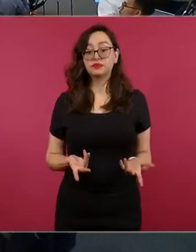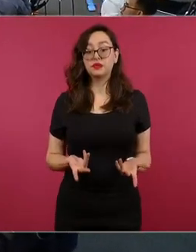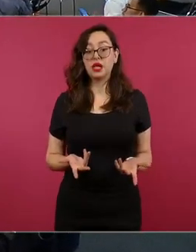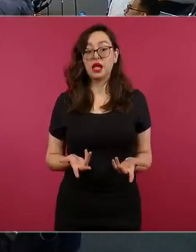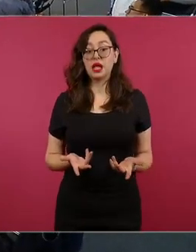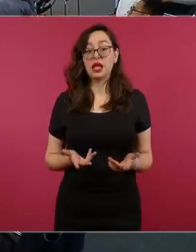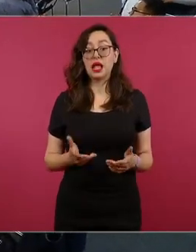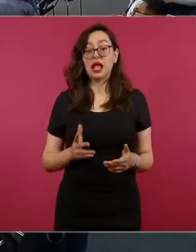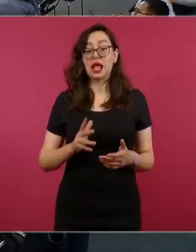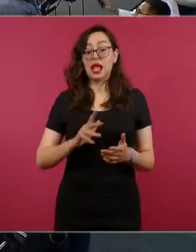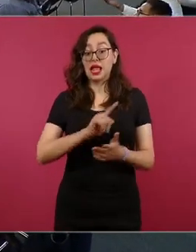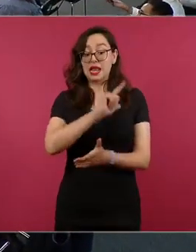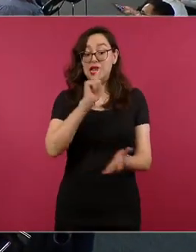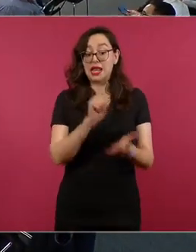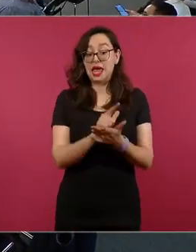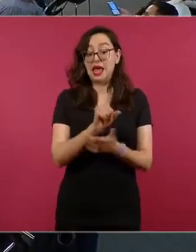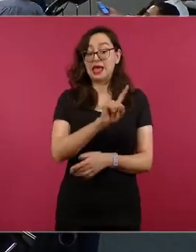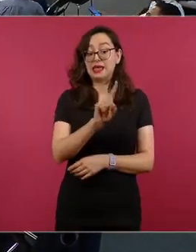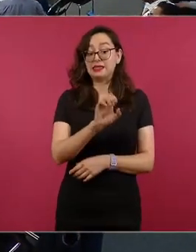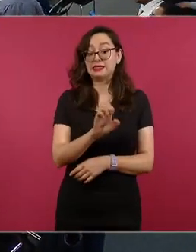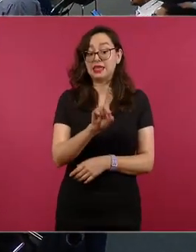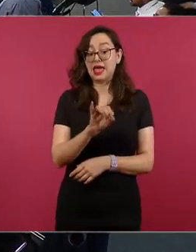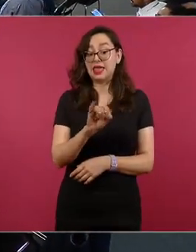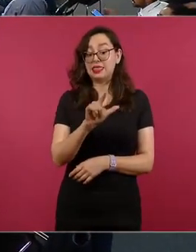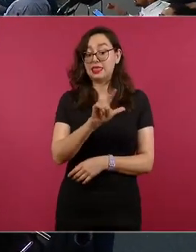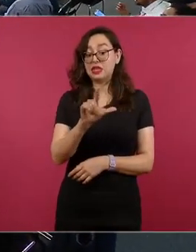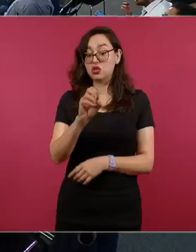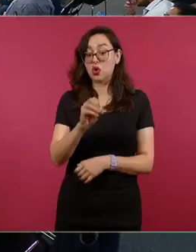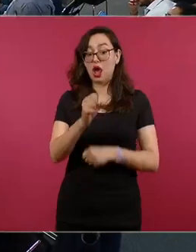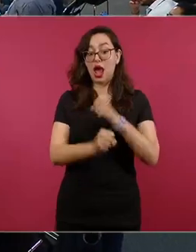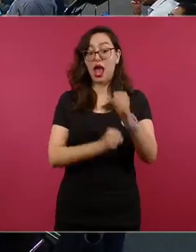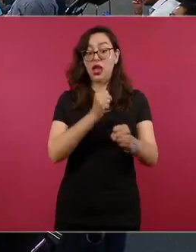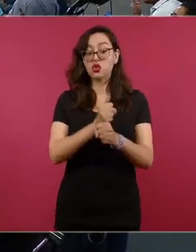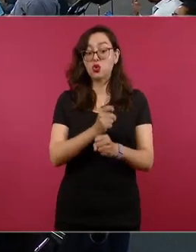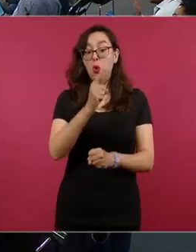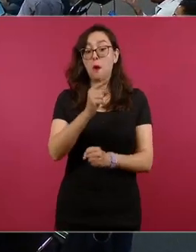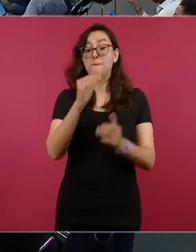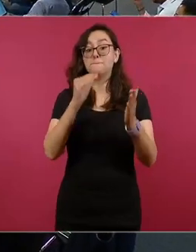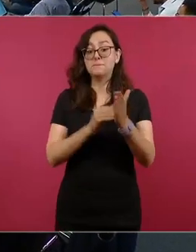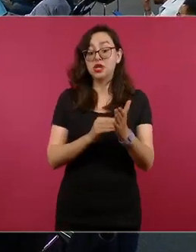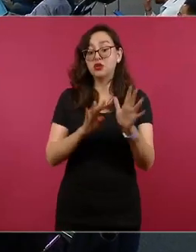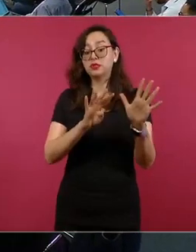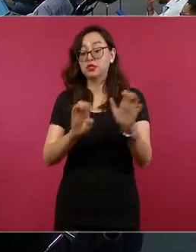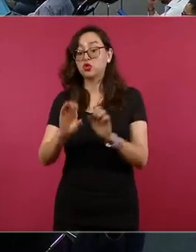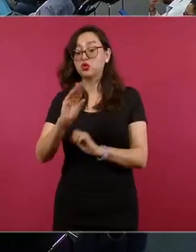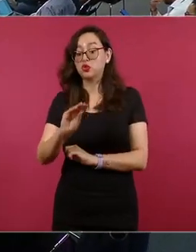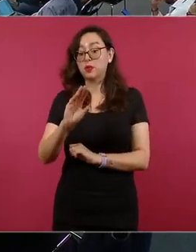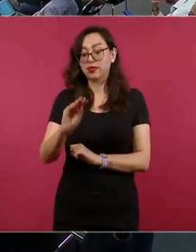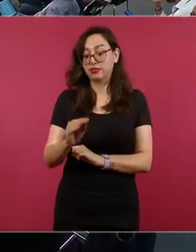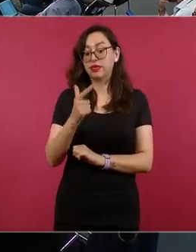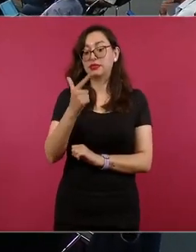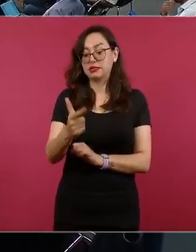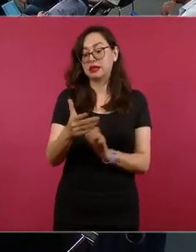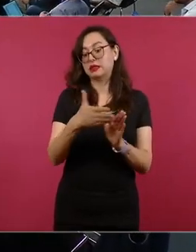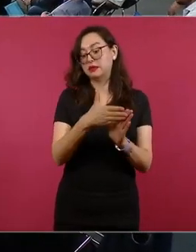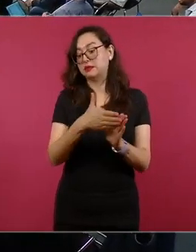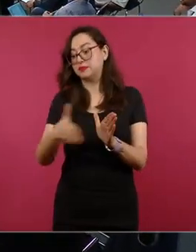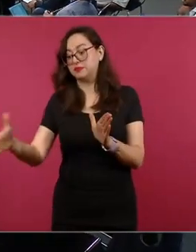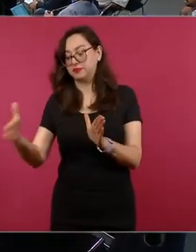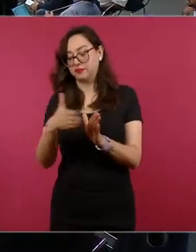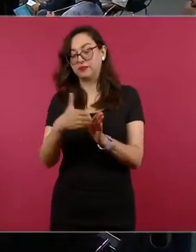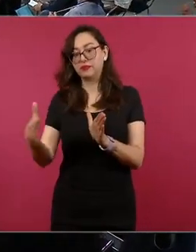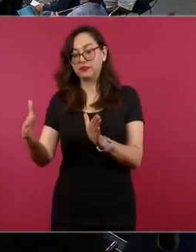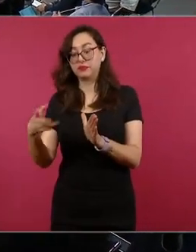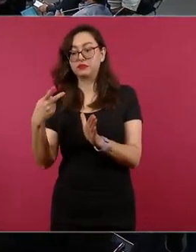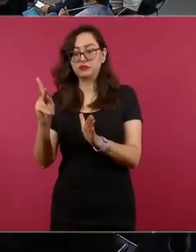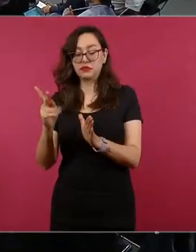la reforma de Cedillo, incluso… Pero antes del 97, pues son la mayoría de los jubilados